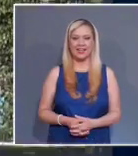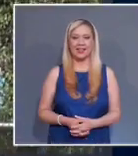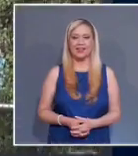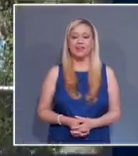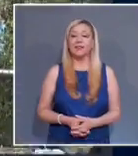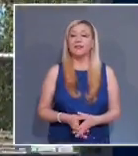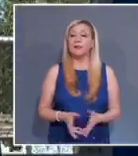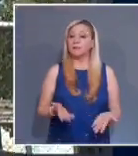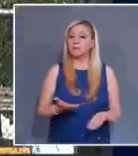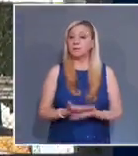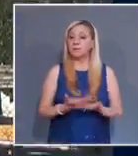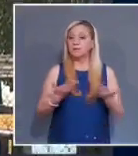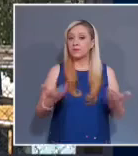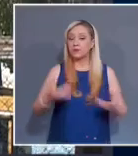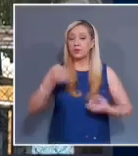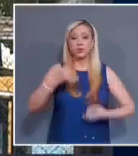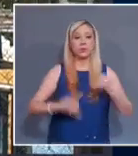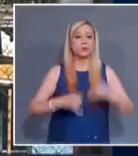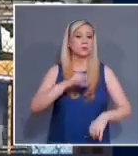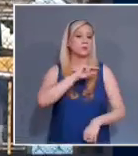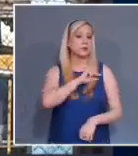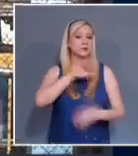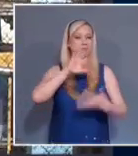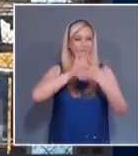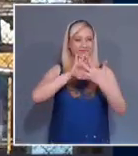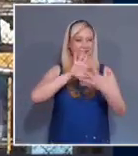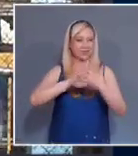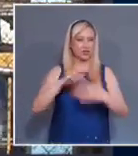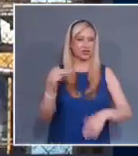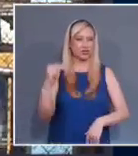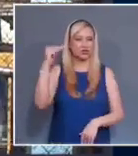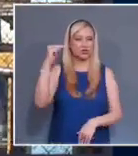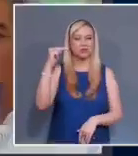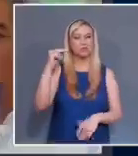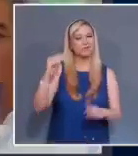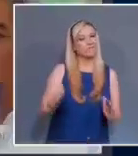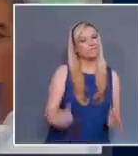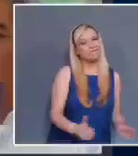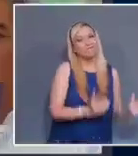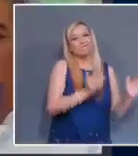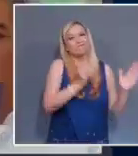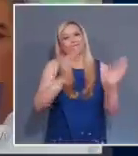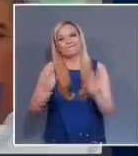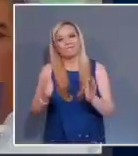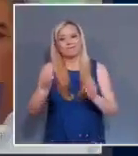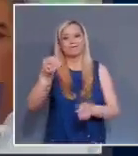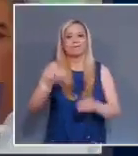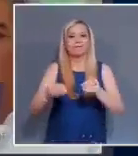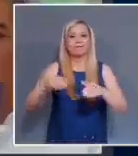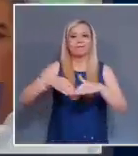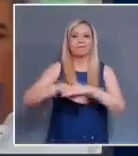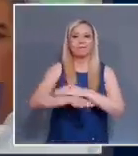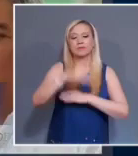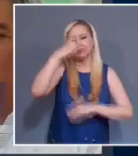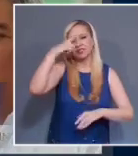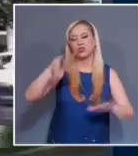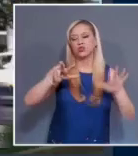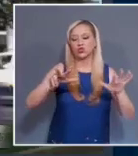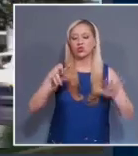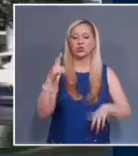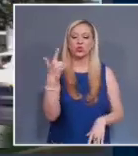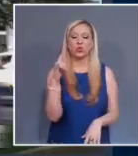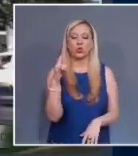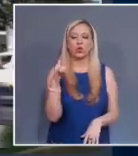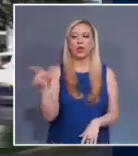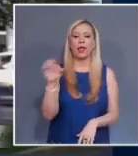El juez de control del Reclusorio Norte reprogramó la audiencia intermedia de Emilio L. para el próximo 18 de julio, pues las partes